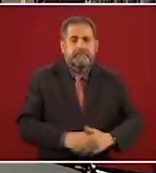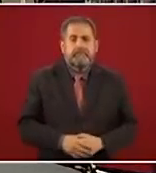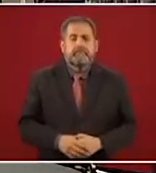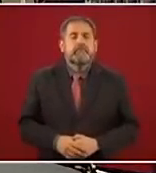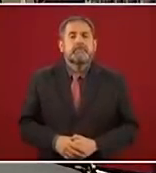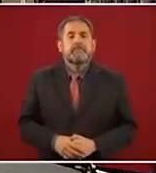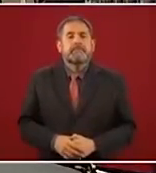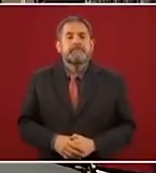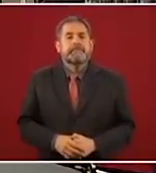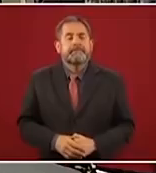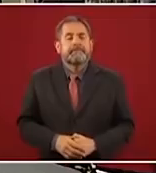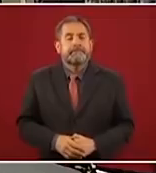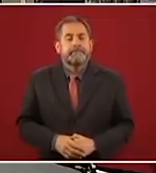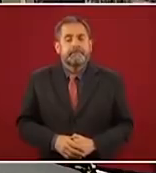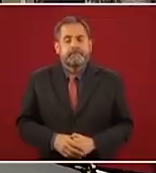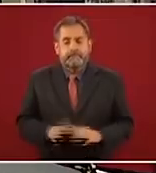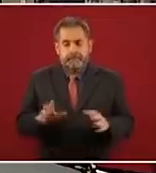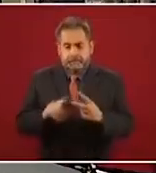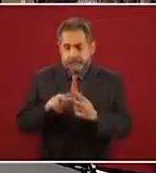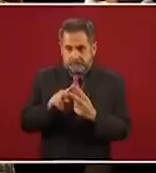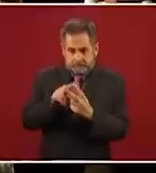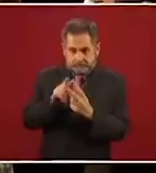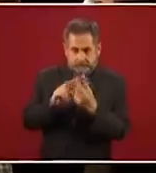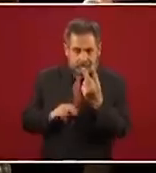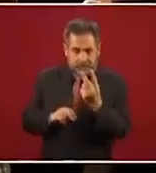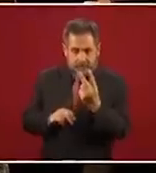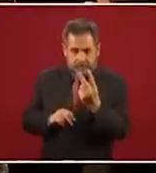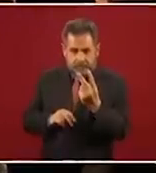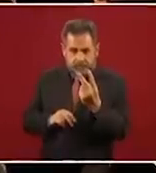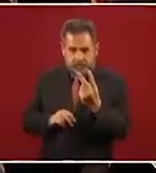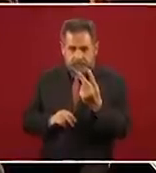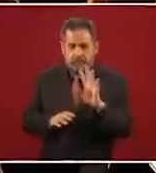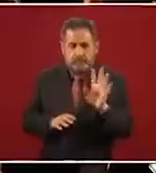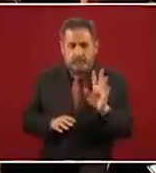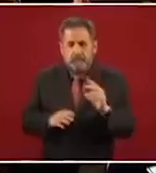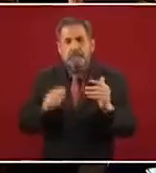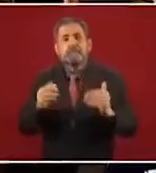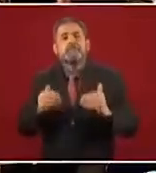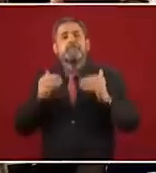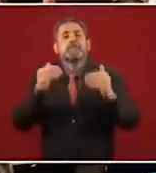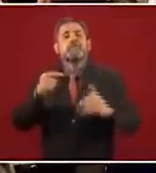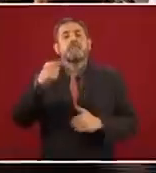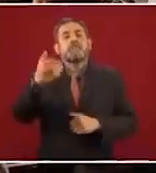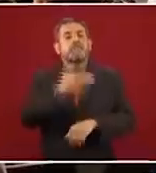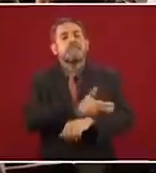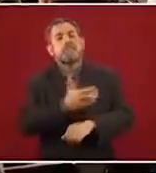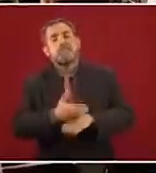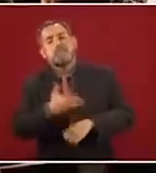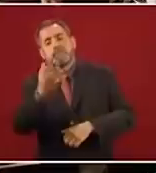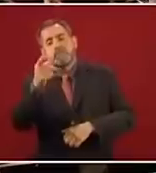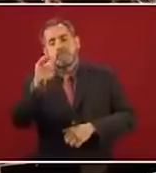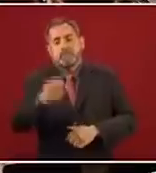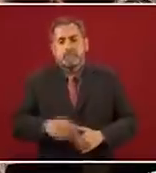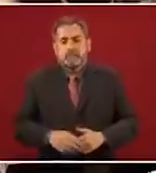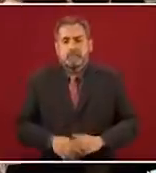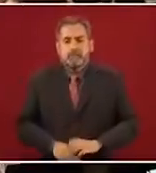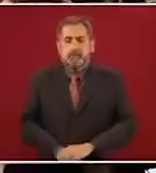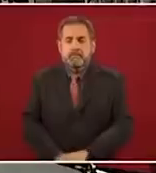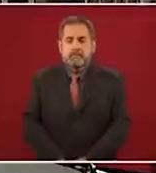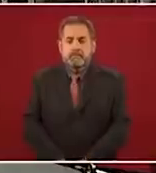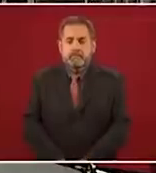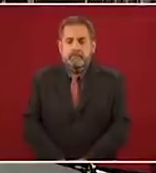Vamos a ya llevamos dos. No, vamos para atrás, la compañera.